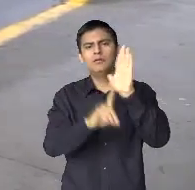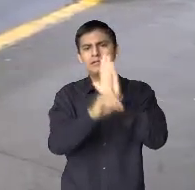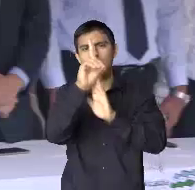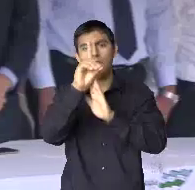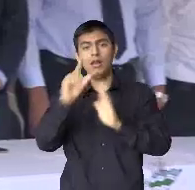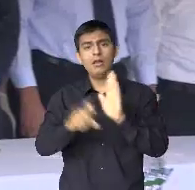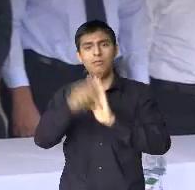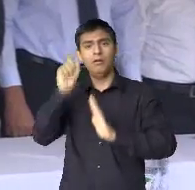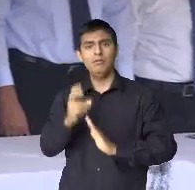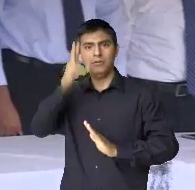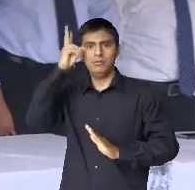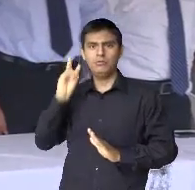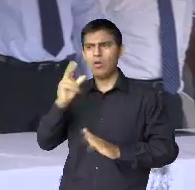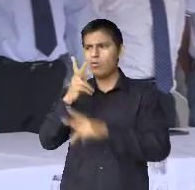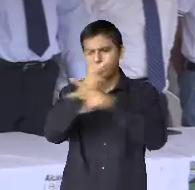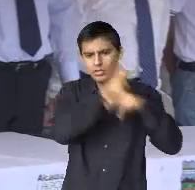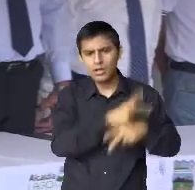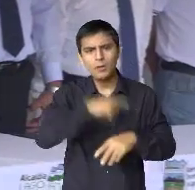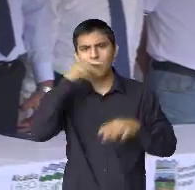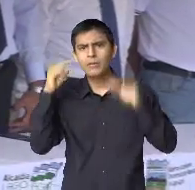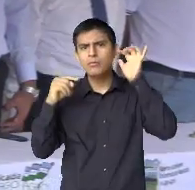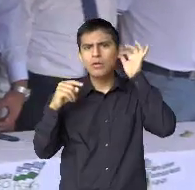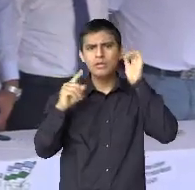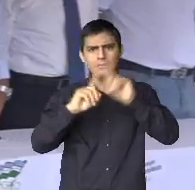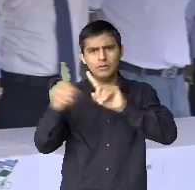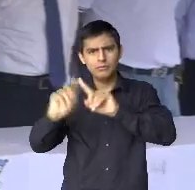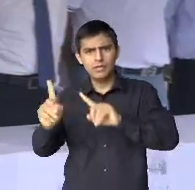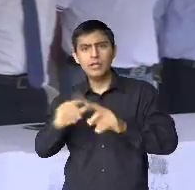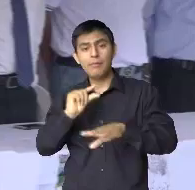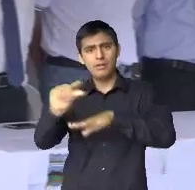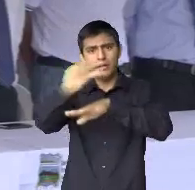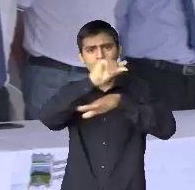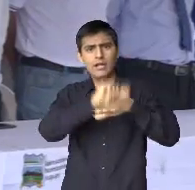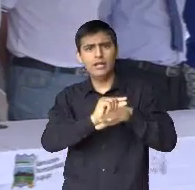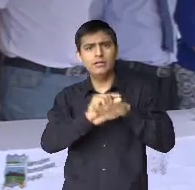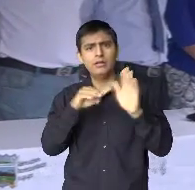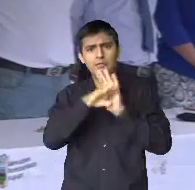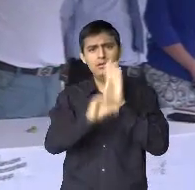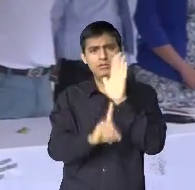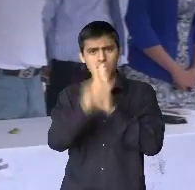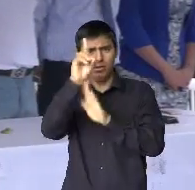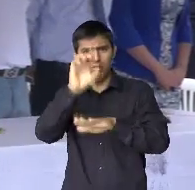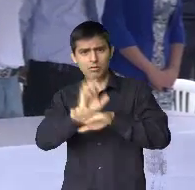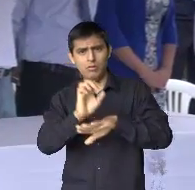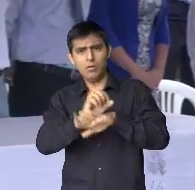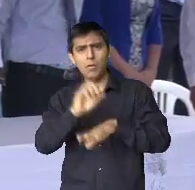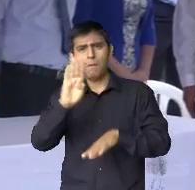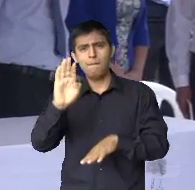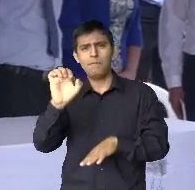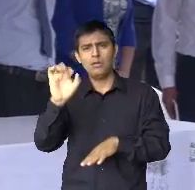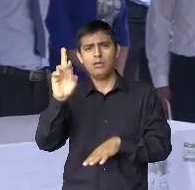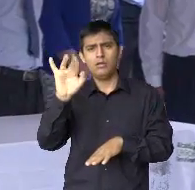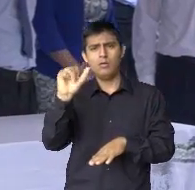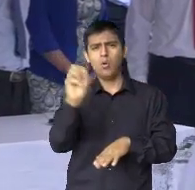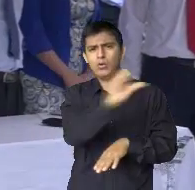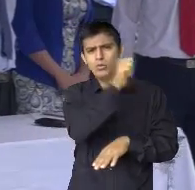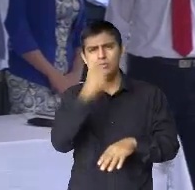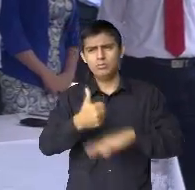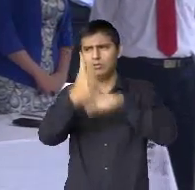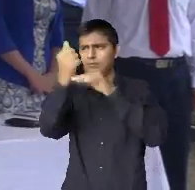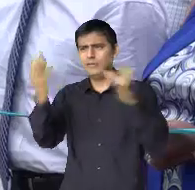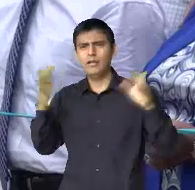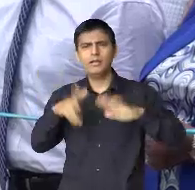Estado. El abogado Vinicio Vega, junto a concejales y concejalas, y el gerente regional del Banco de Desarrollo, Dr. Byron Ruiz, y